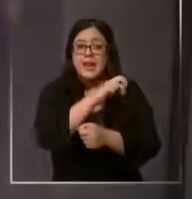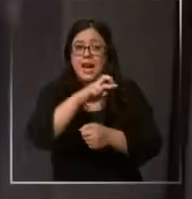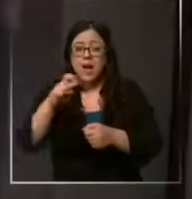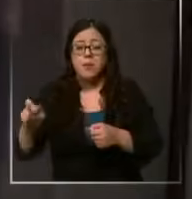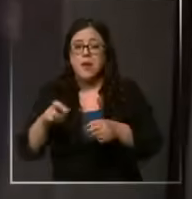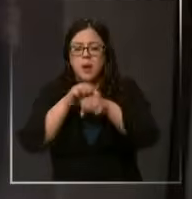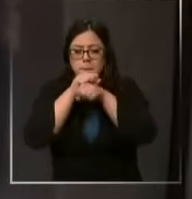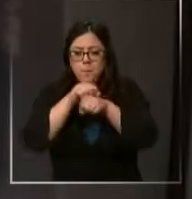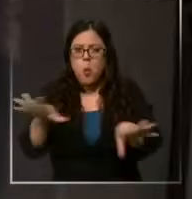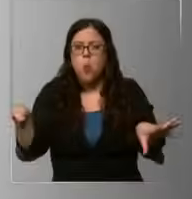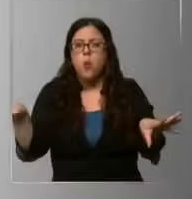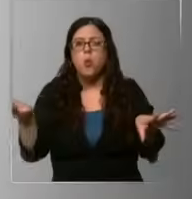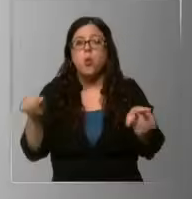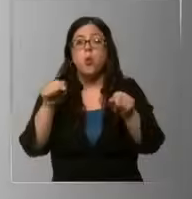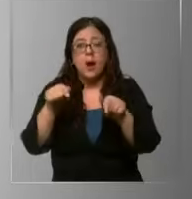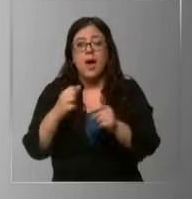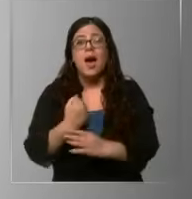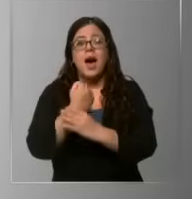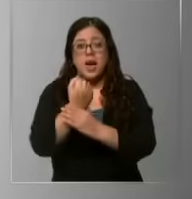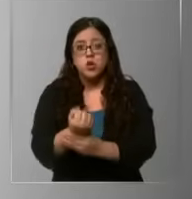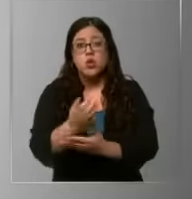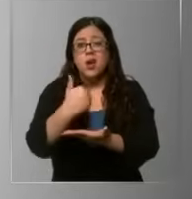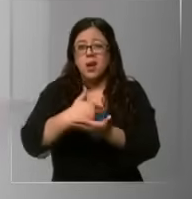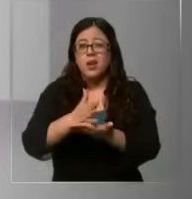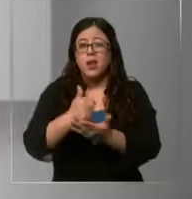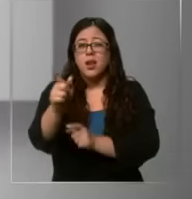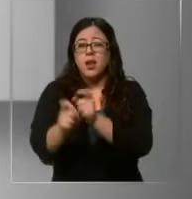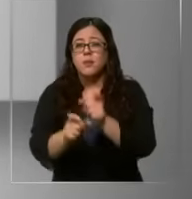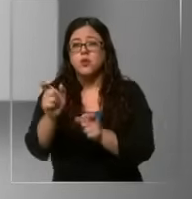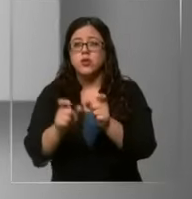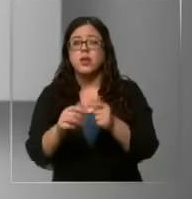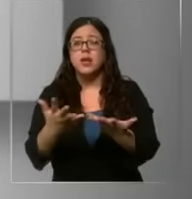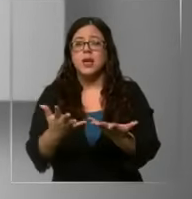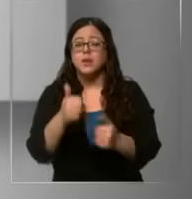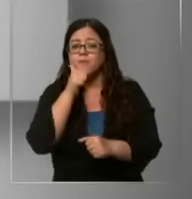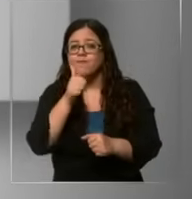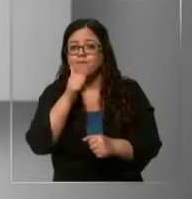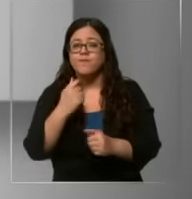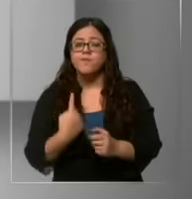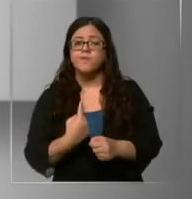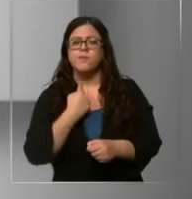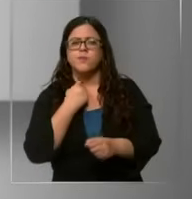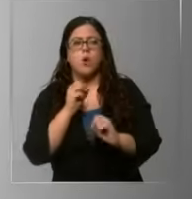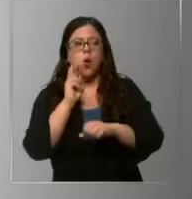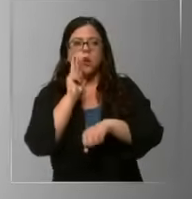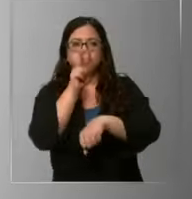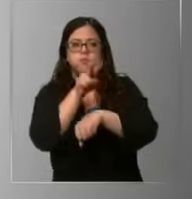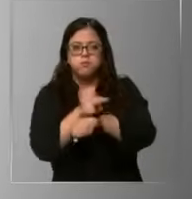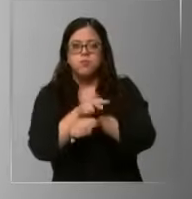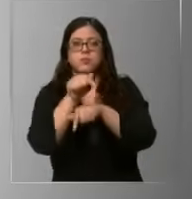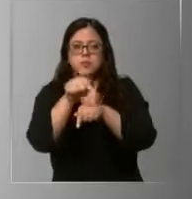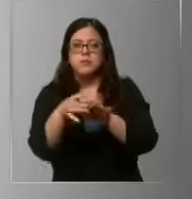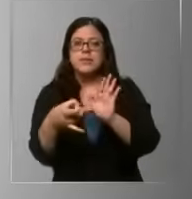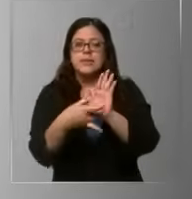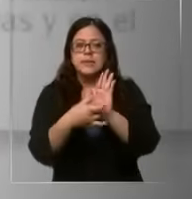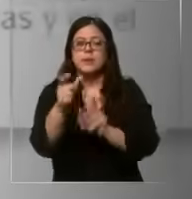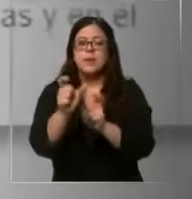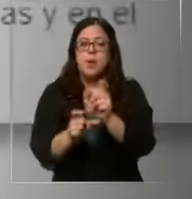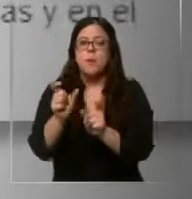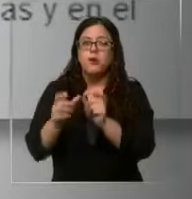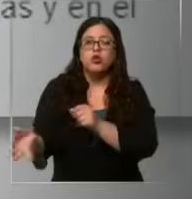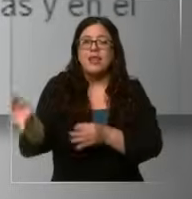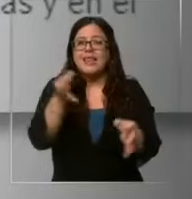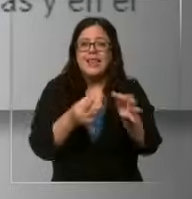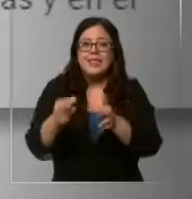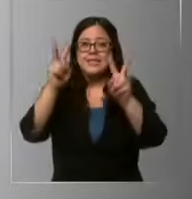son masivas y han servido de estrategia para quienes día a día son víctimas o testigos de estos delitos. Vecinos que aseguran